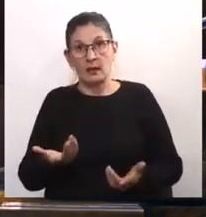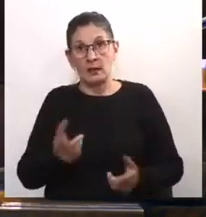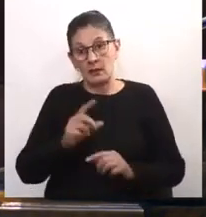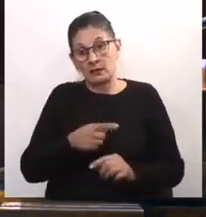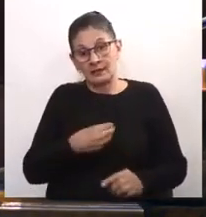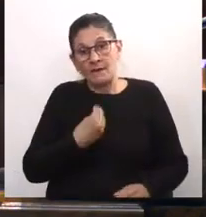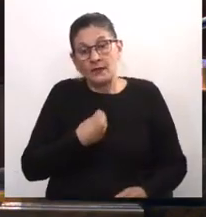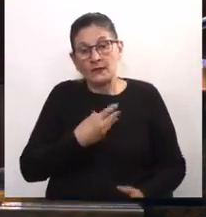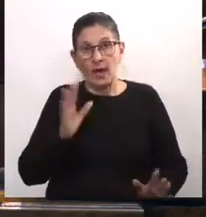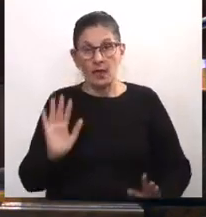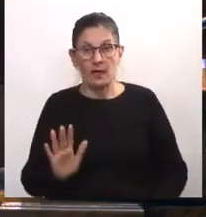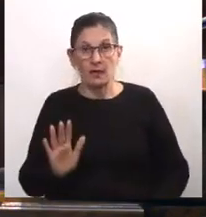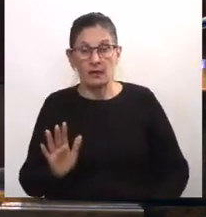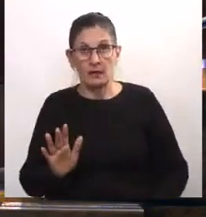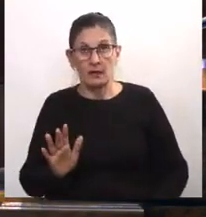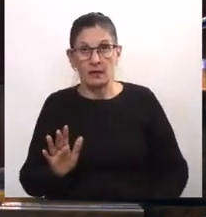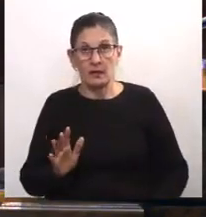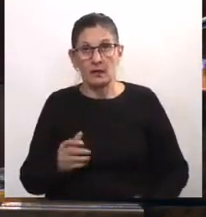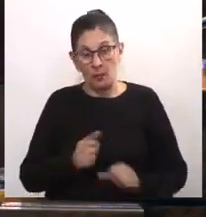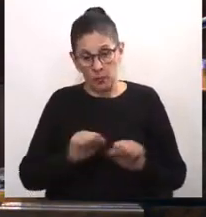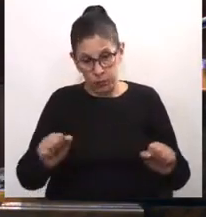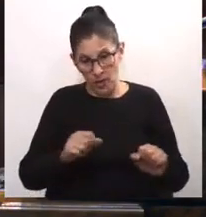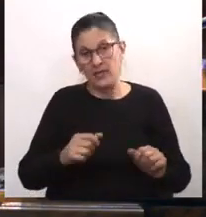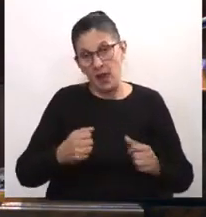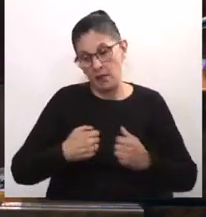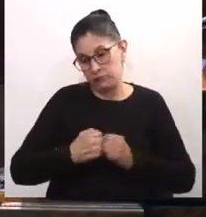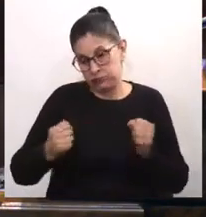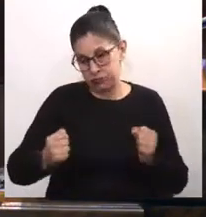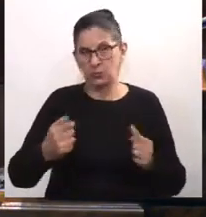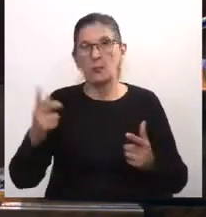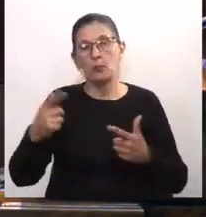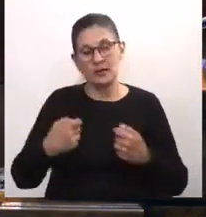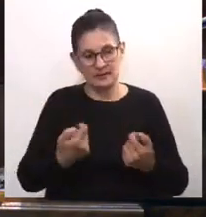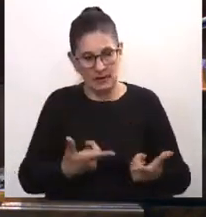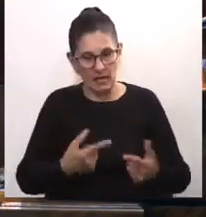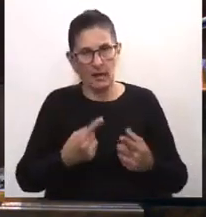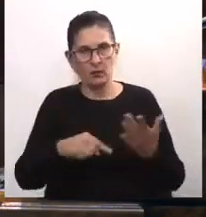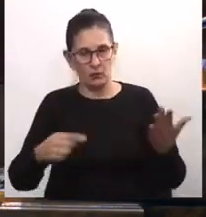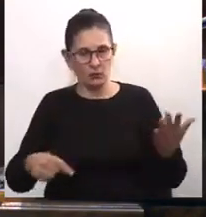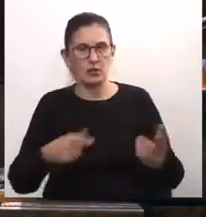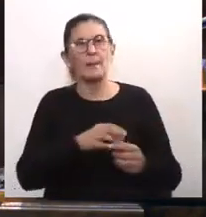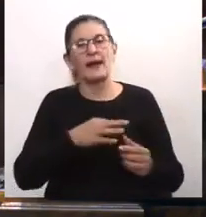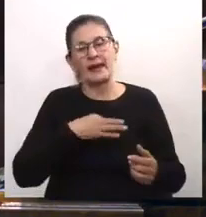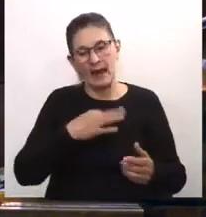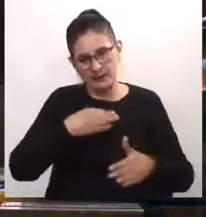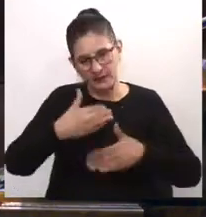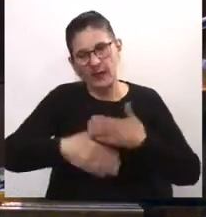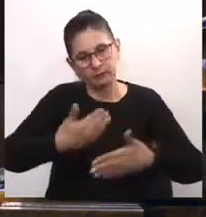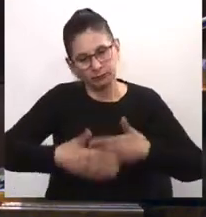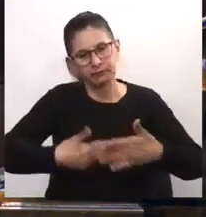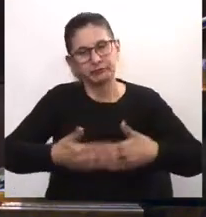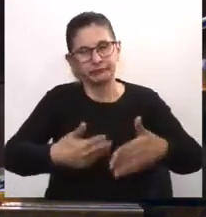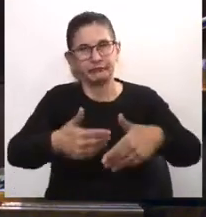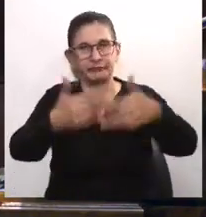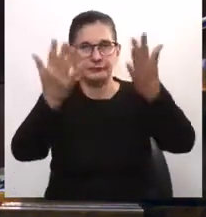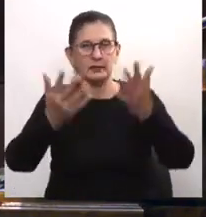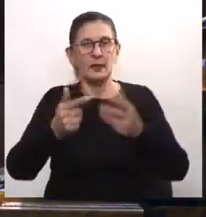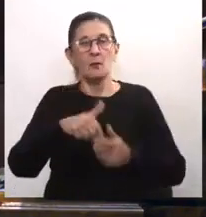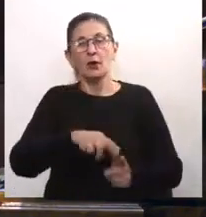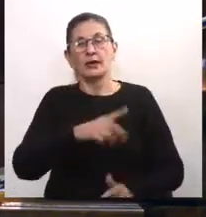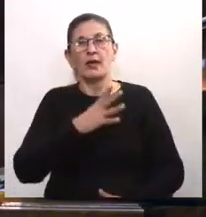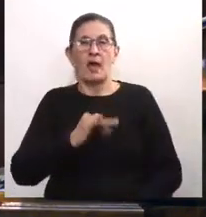está viva, puede salir adelante, o porque se le ofrecen las condiciones para que continúe su vida, o porque sí mismo tiene